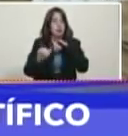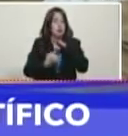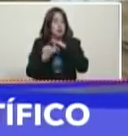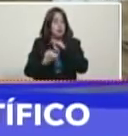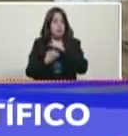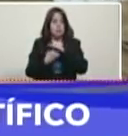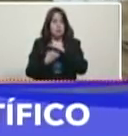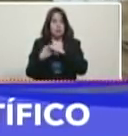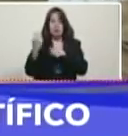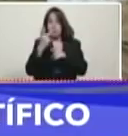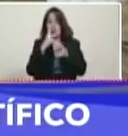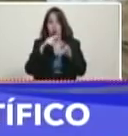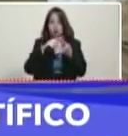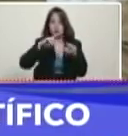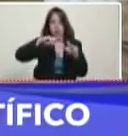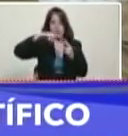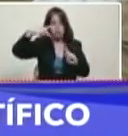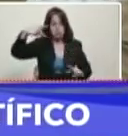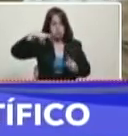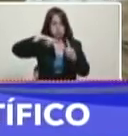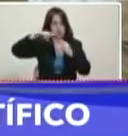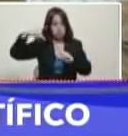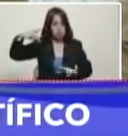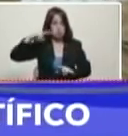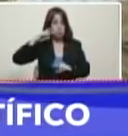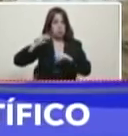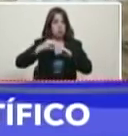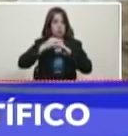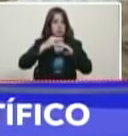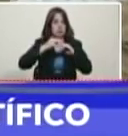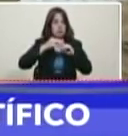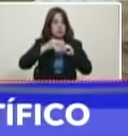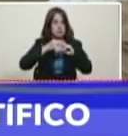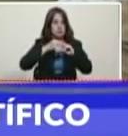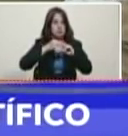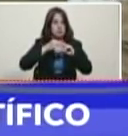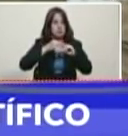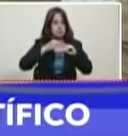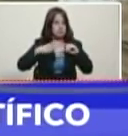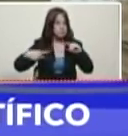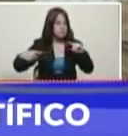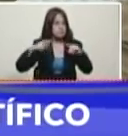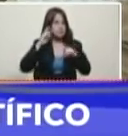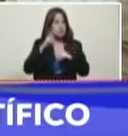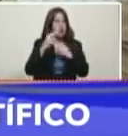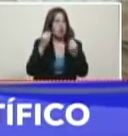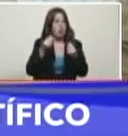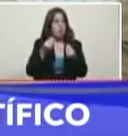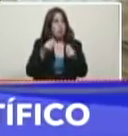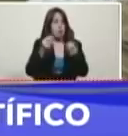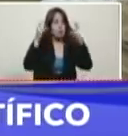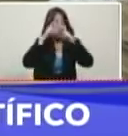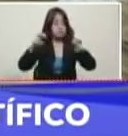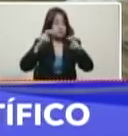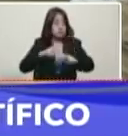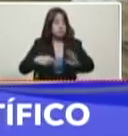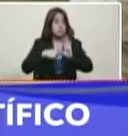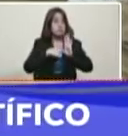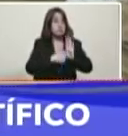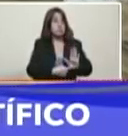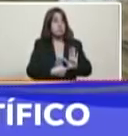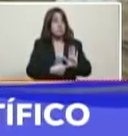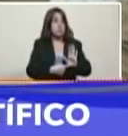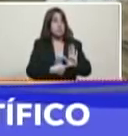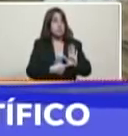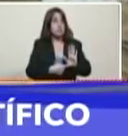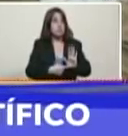dos moléculas sintetizadas acá. Entonces, esto es innovación y investigación puestos a la soberanía científica